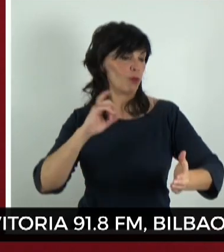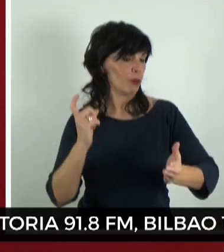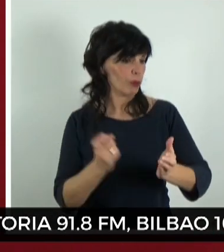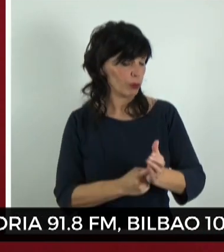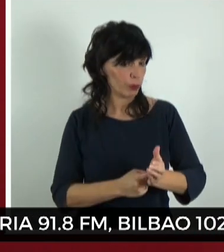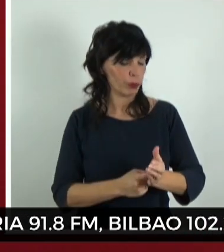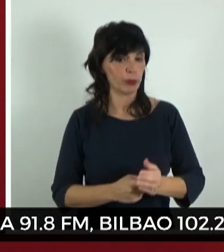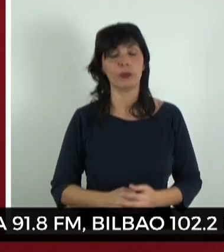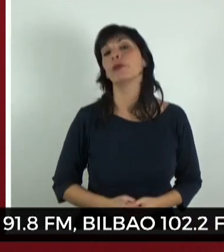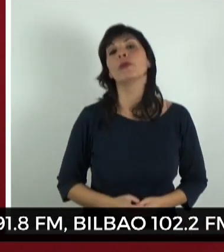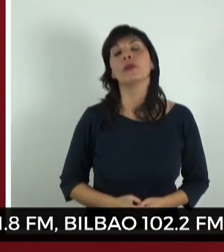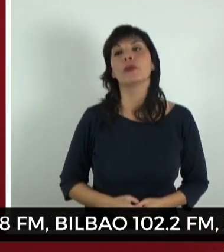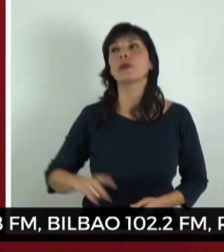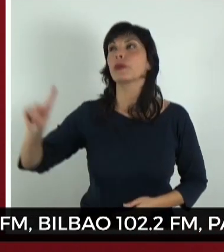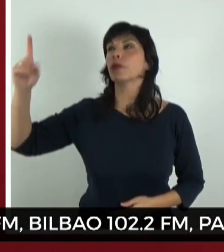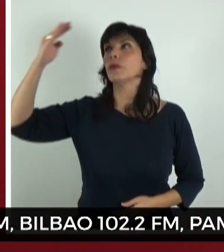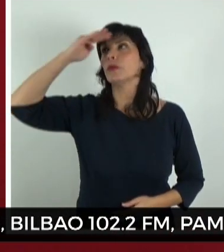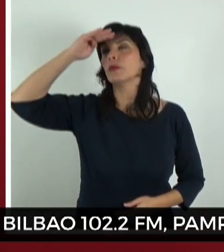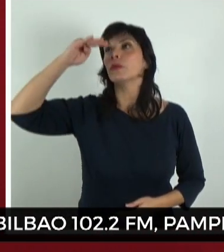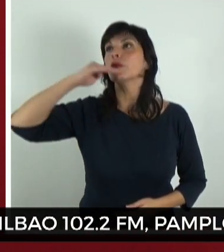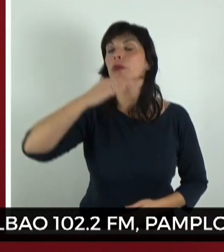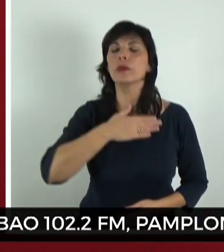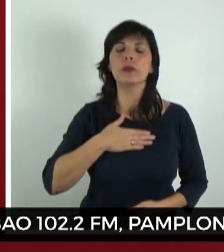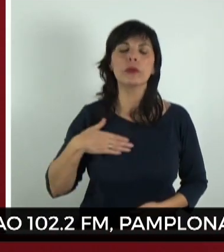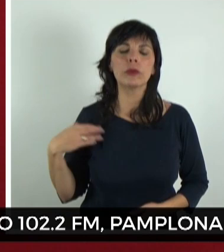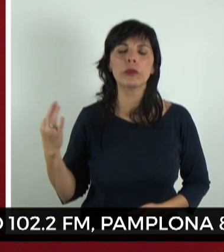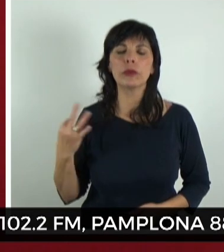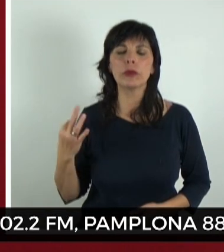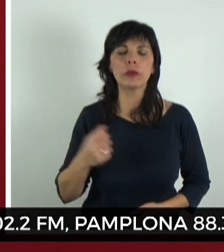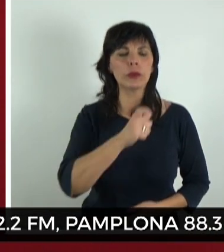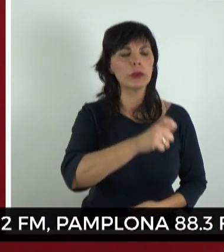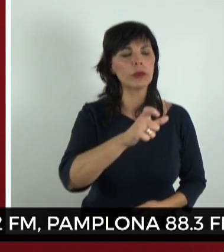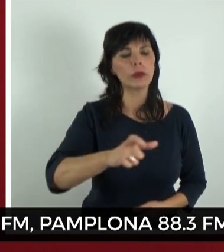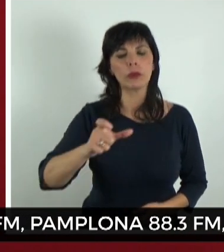Dios el Padre quiere que todos sean salvos, pero no todos